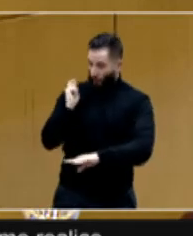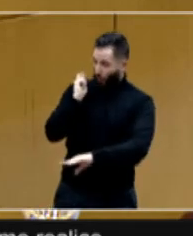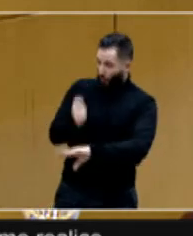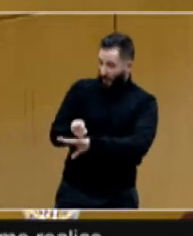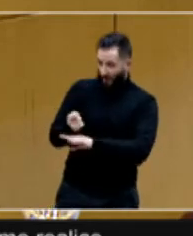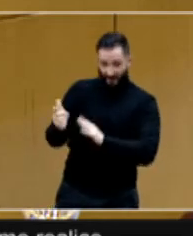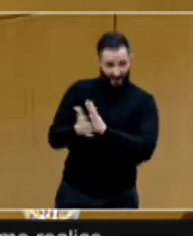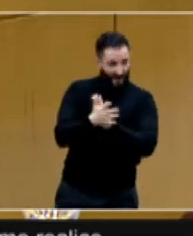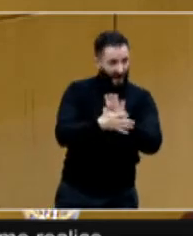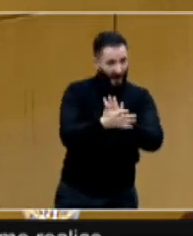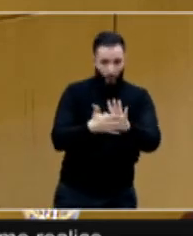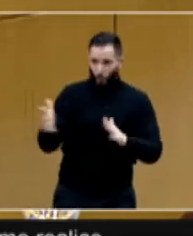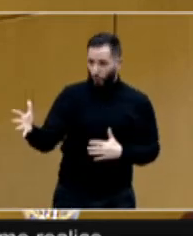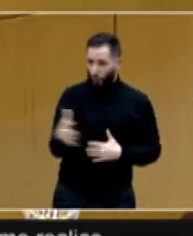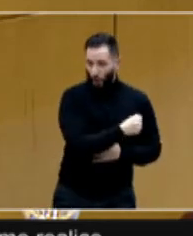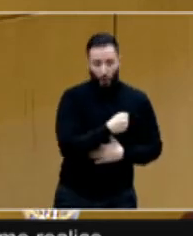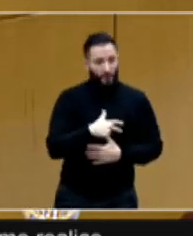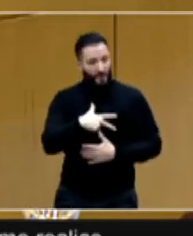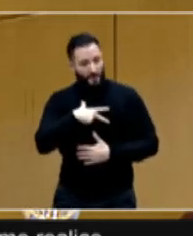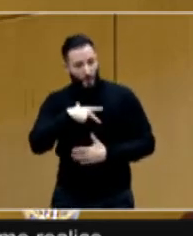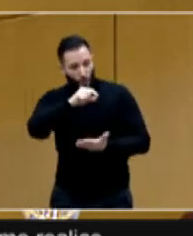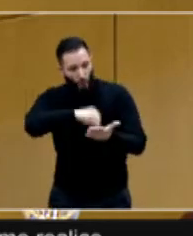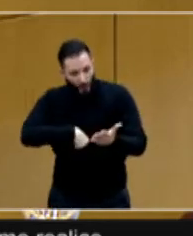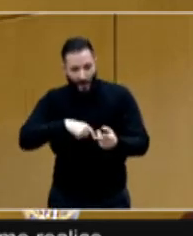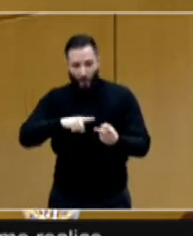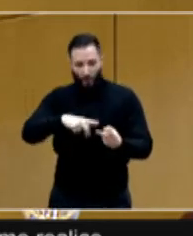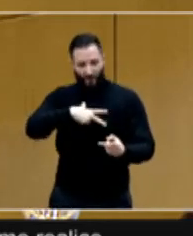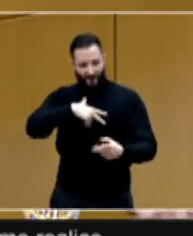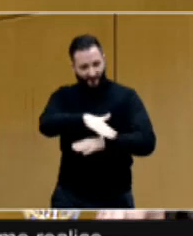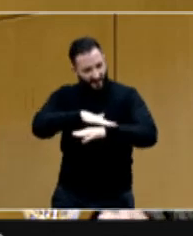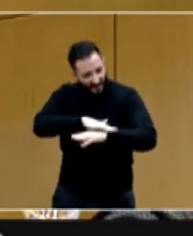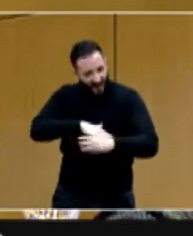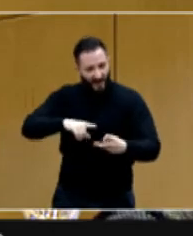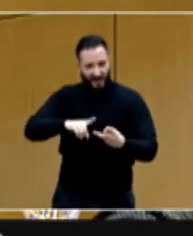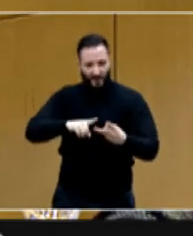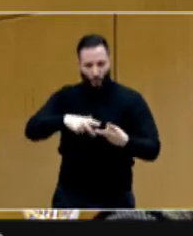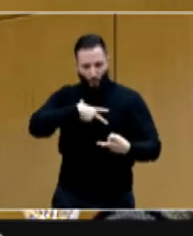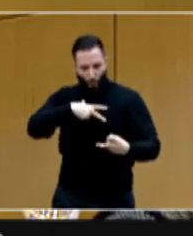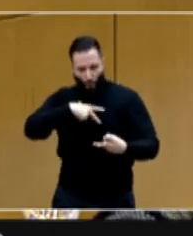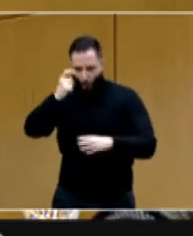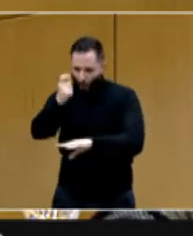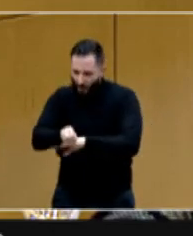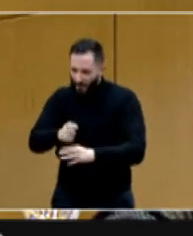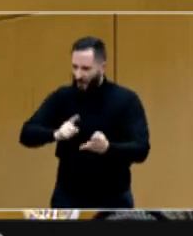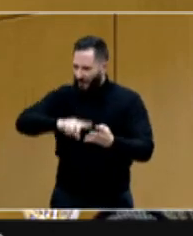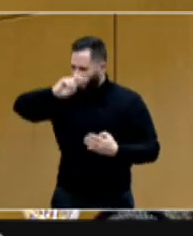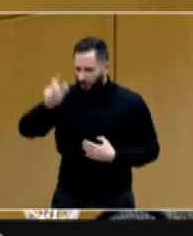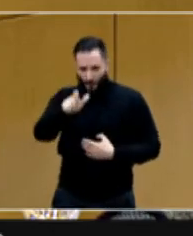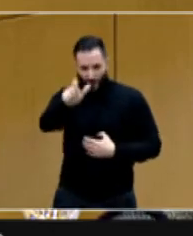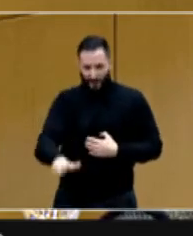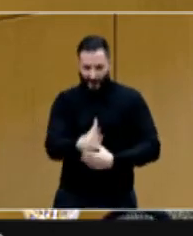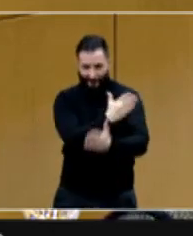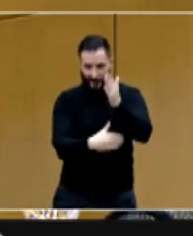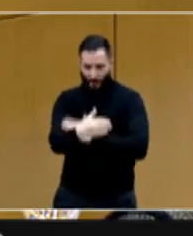operadores jurídicos de los fiscales de los letrados de los notarios cuando tienen delante de Sí una persona con discapacidad que tenga algún tipo de